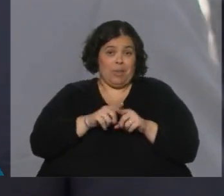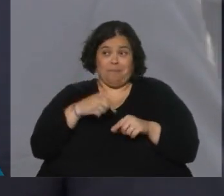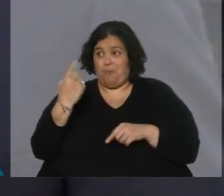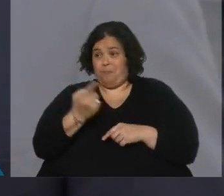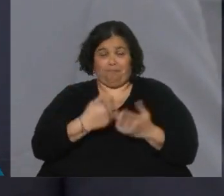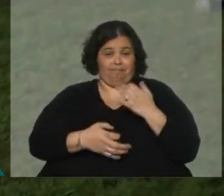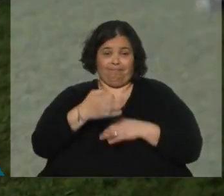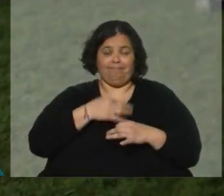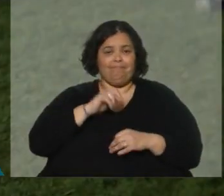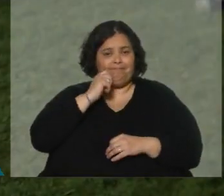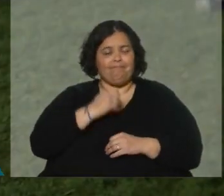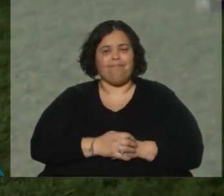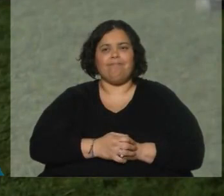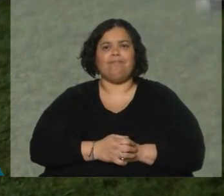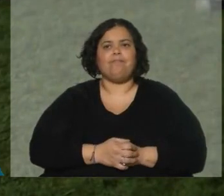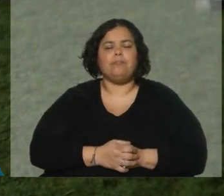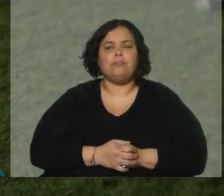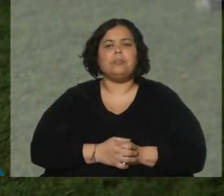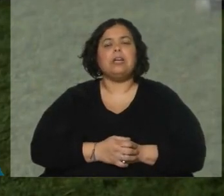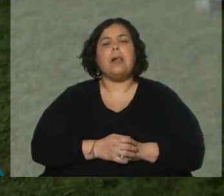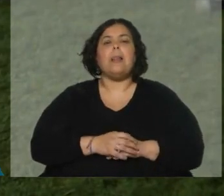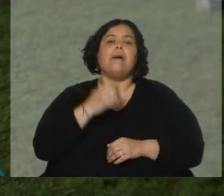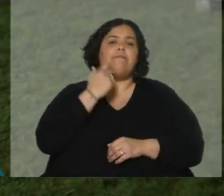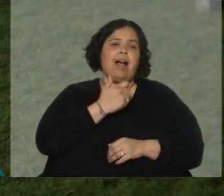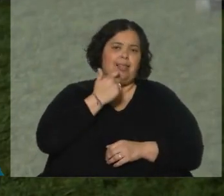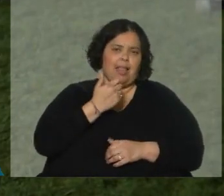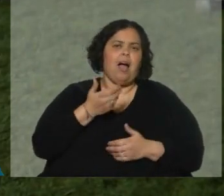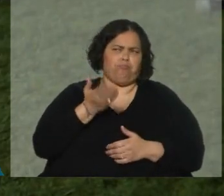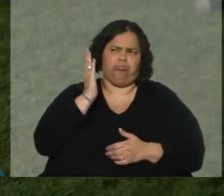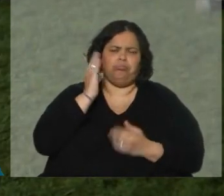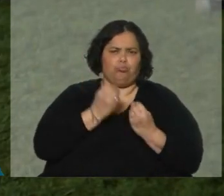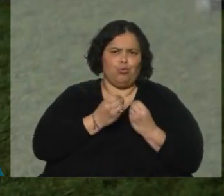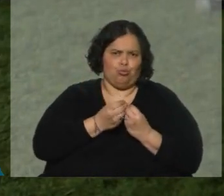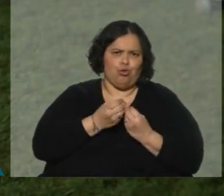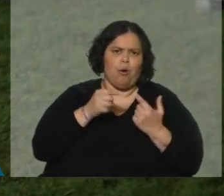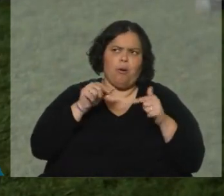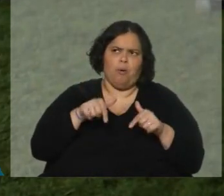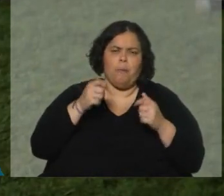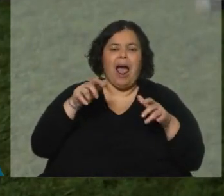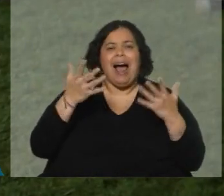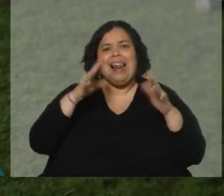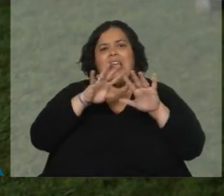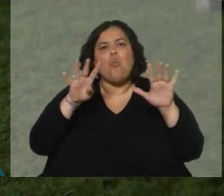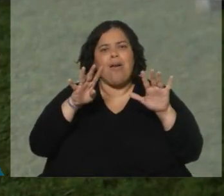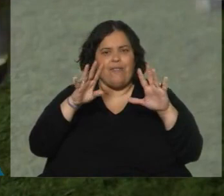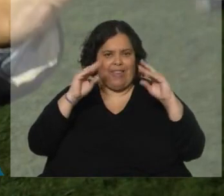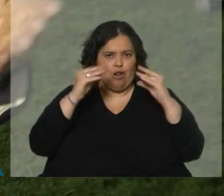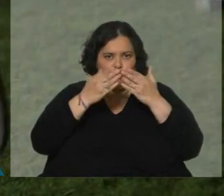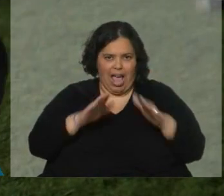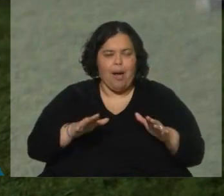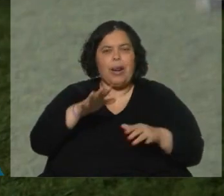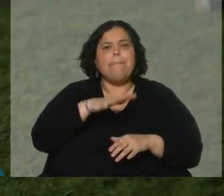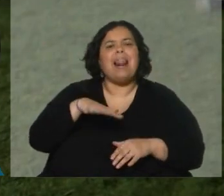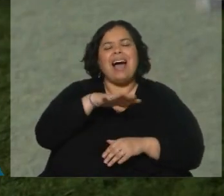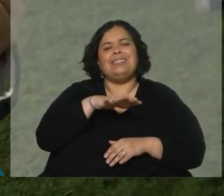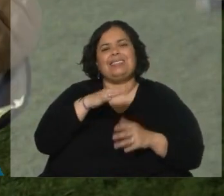gente Todavía queda mucho Prado ahora a las nueve de la noche se abre las puertas Plaza Prado que igual está abierto